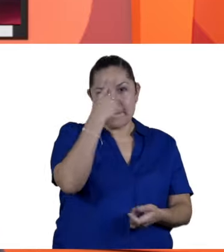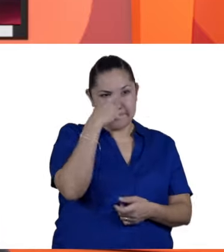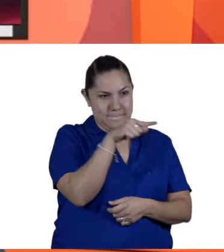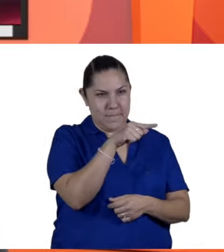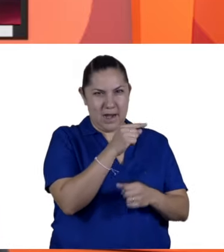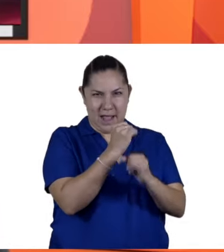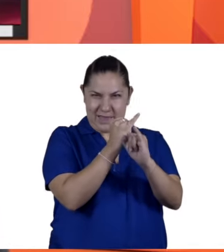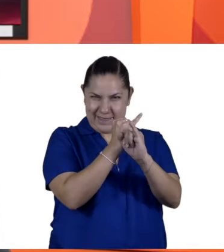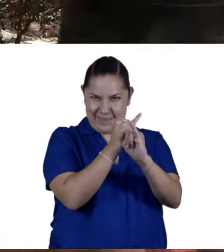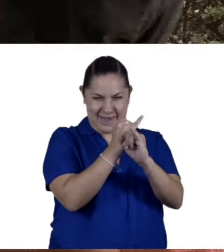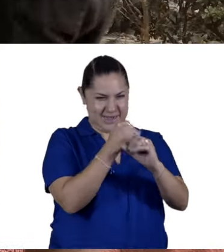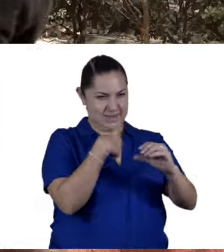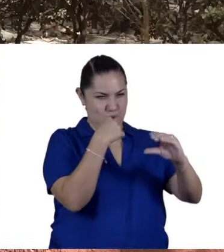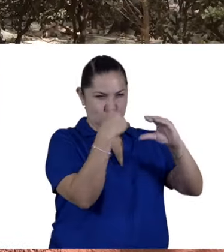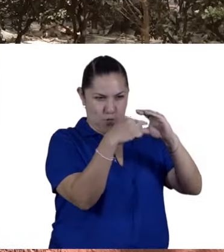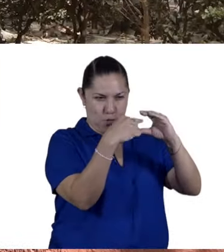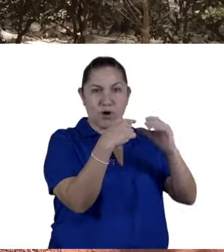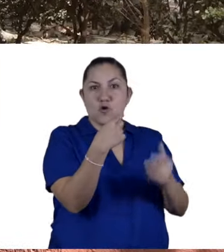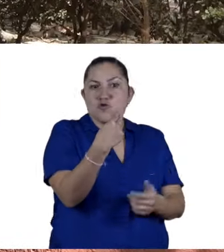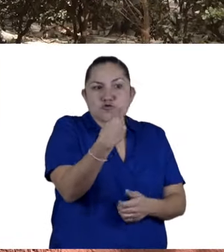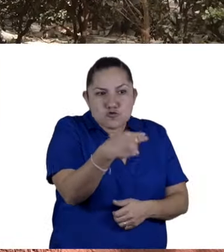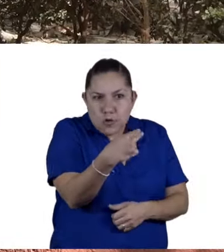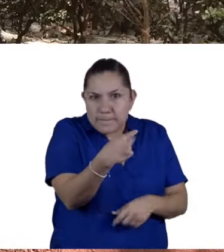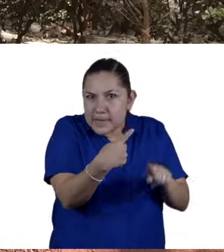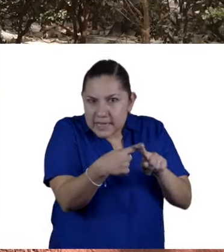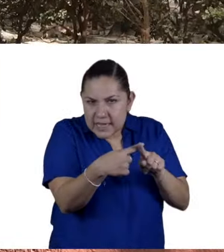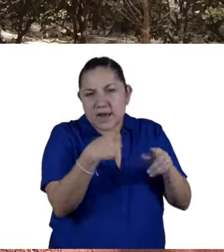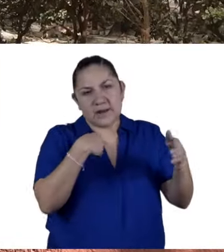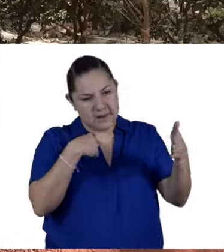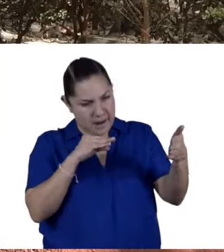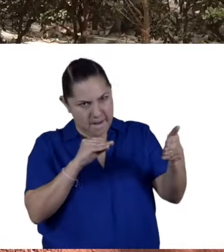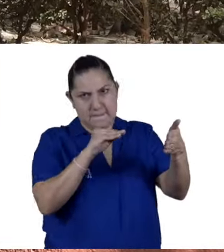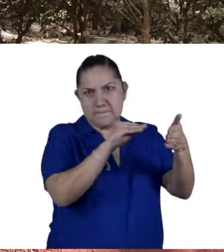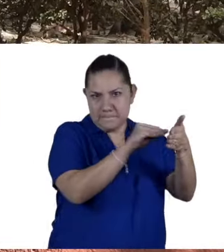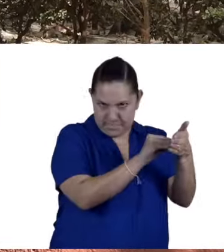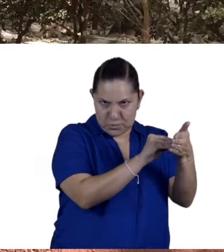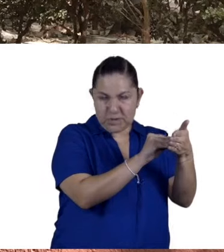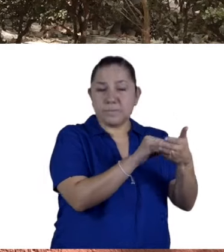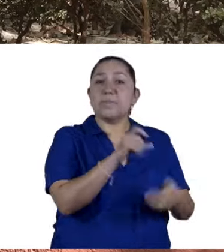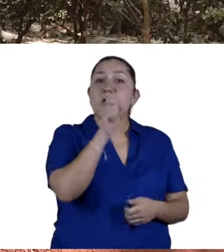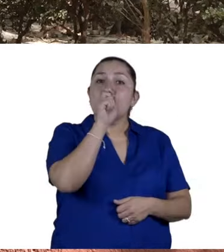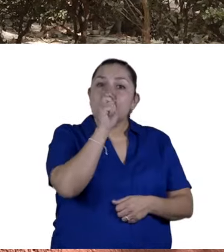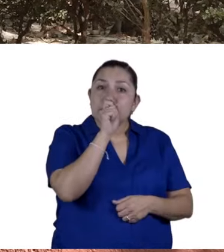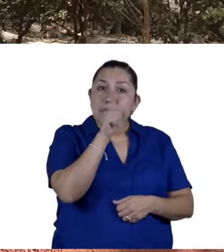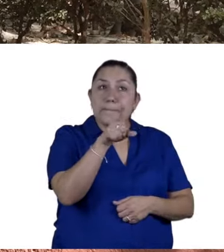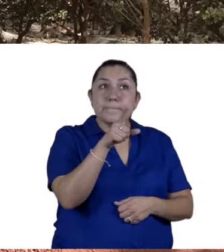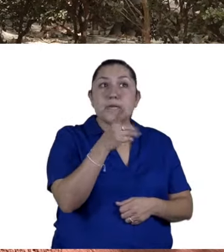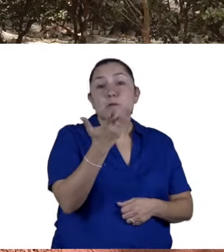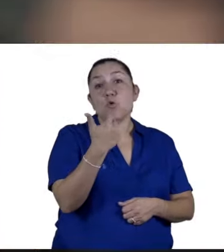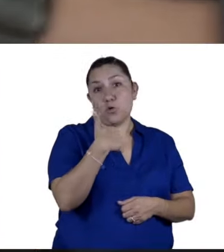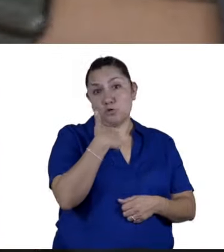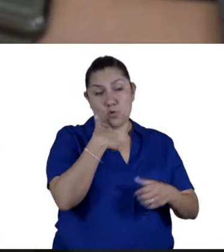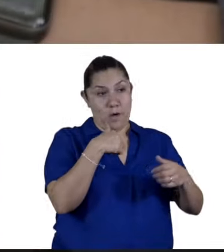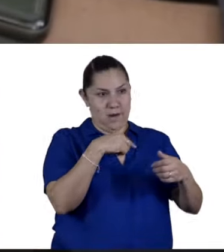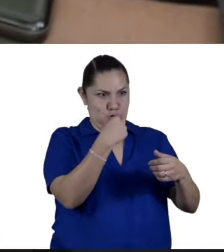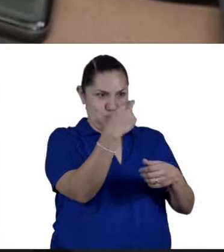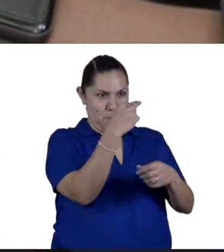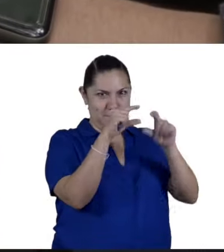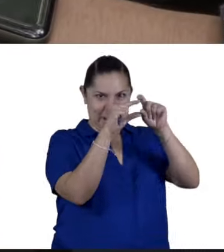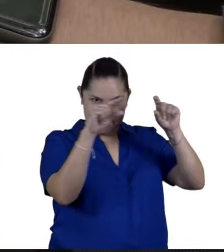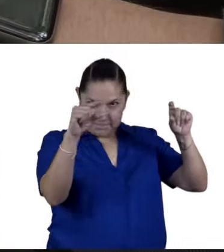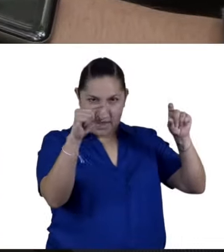en el correo electrónico, pedirle a mis personas cercanas, bueno, en mi firma que tuviera mis